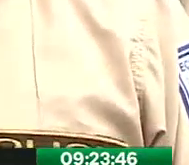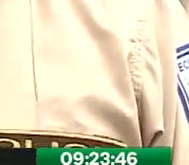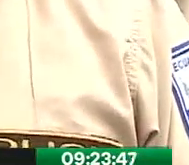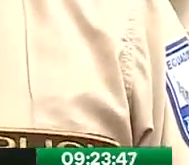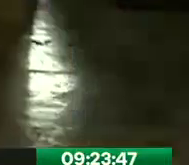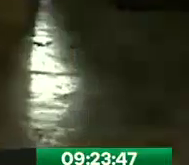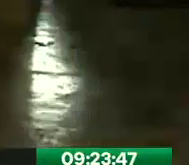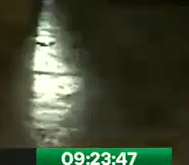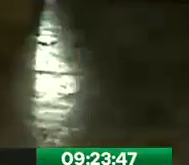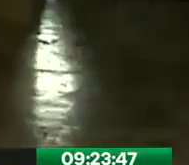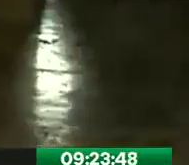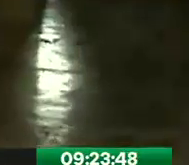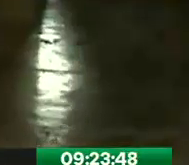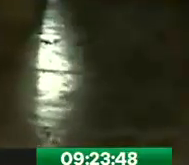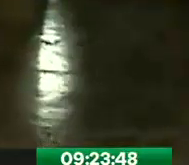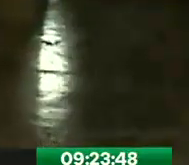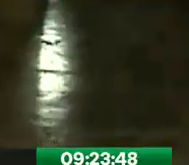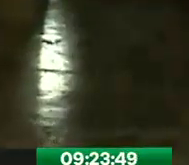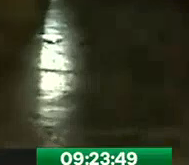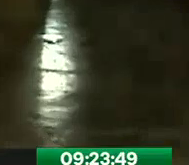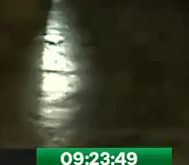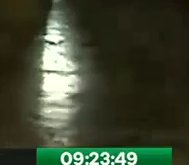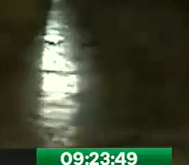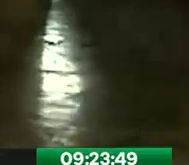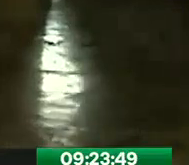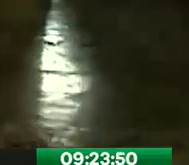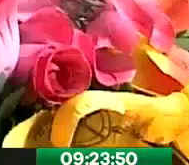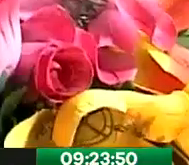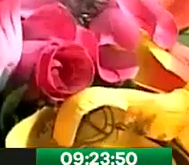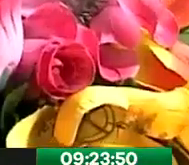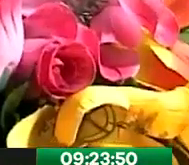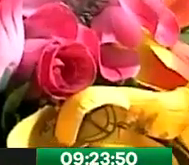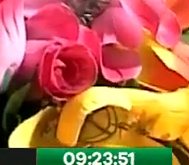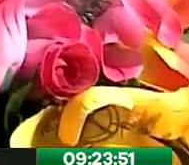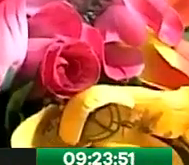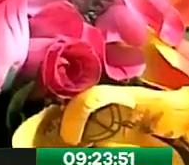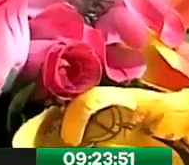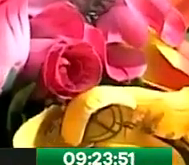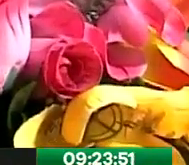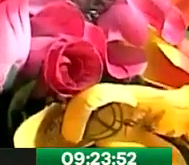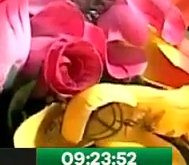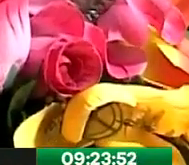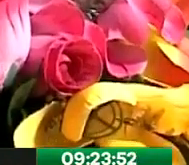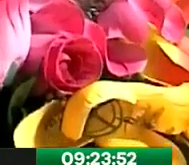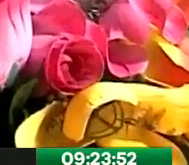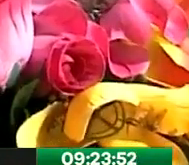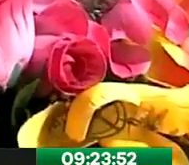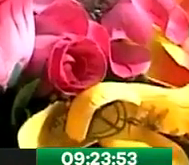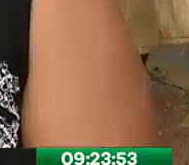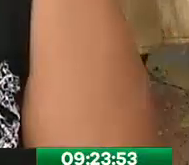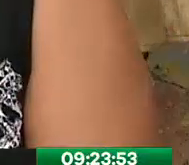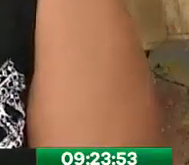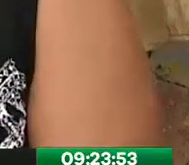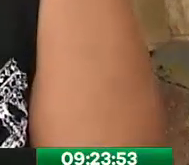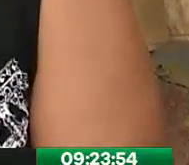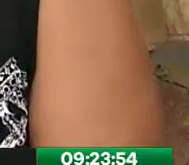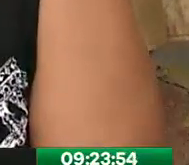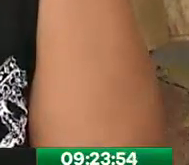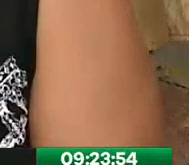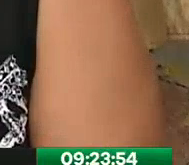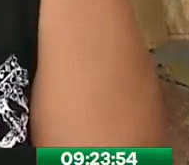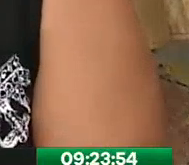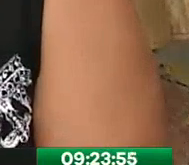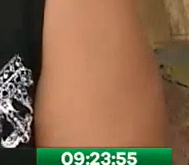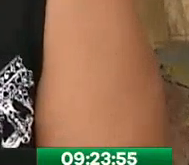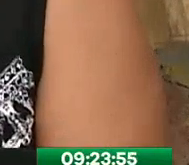la fiscalía. Sus restos son velados. El occiso deja en la orfandad a 2 menores de edad. Porque